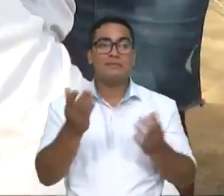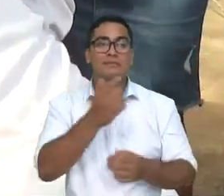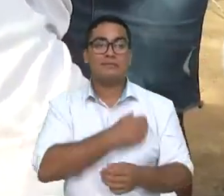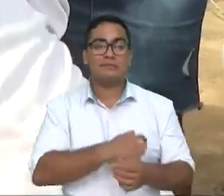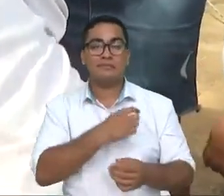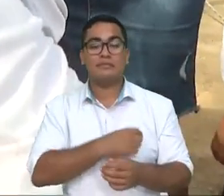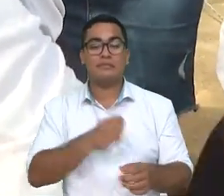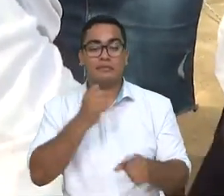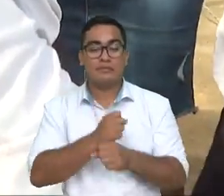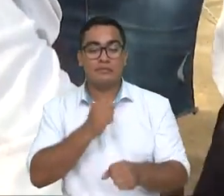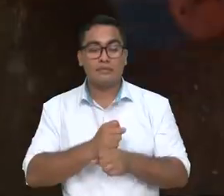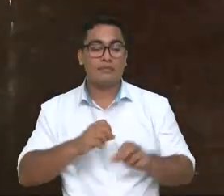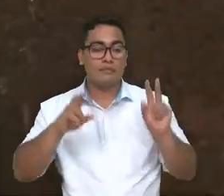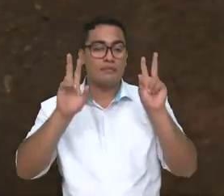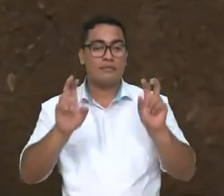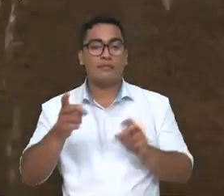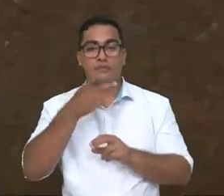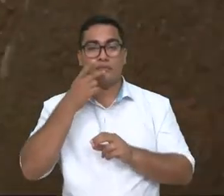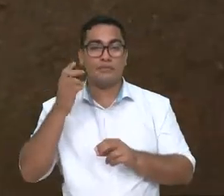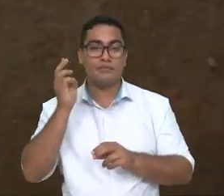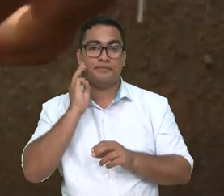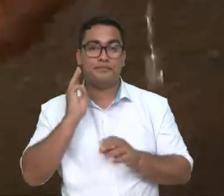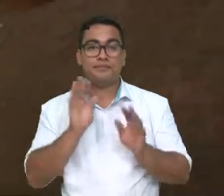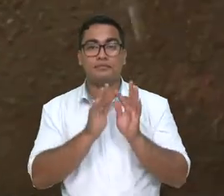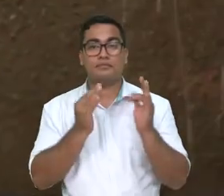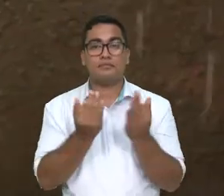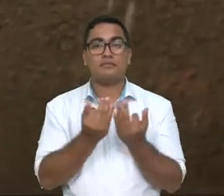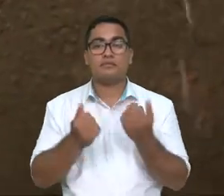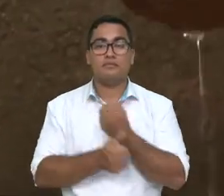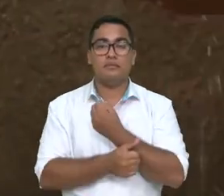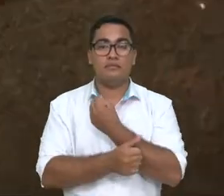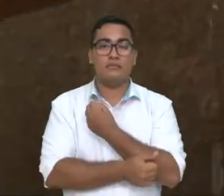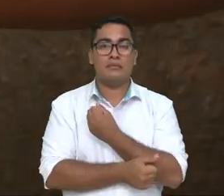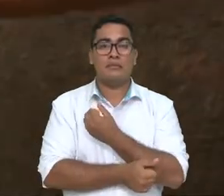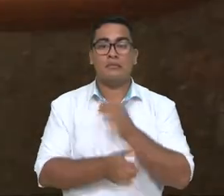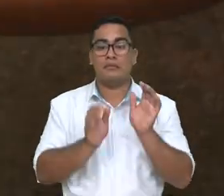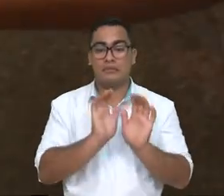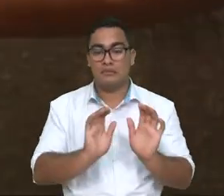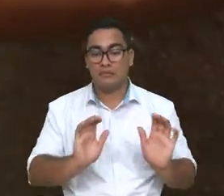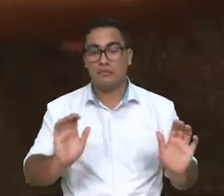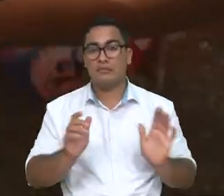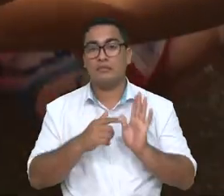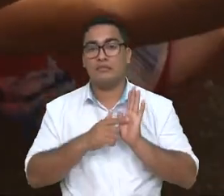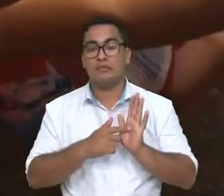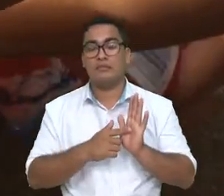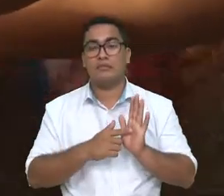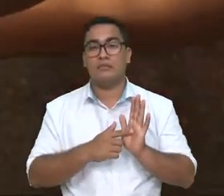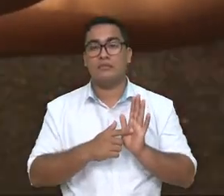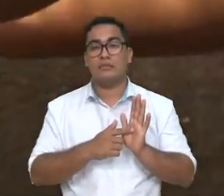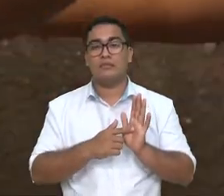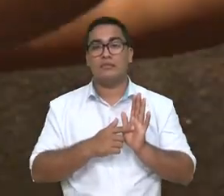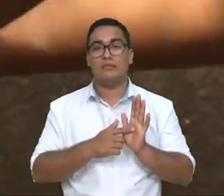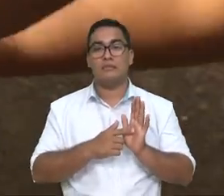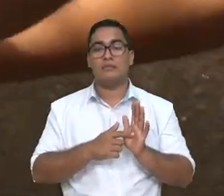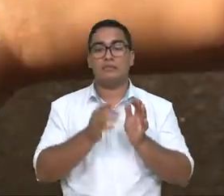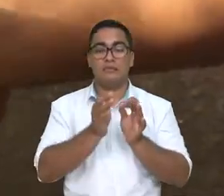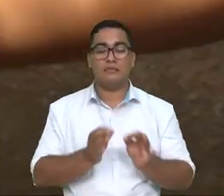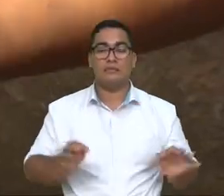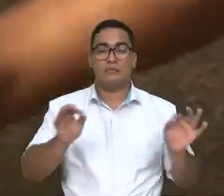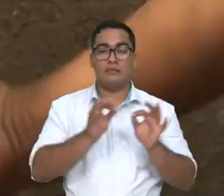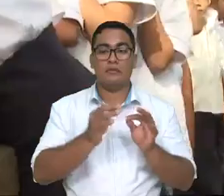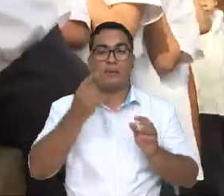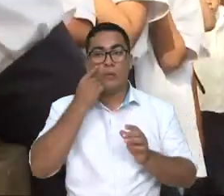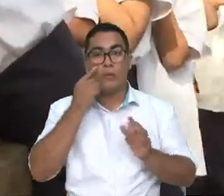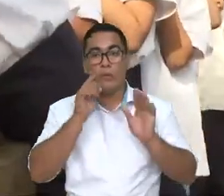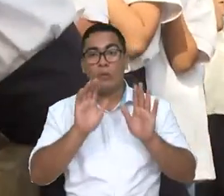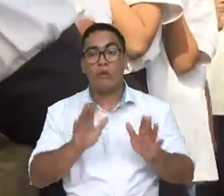a trabajar el tema con los padres y madres de familia y con los estudiantes. Hemos tenido en los niños pequeños, por ejemplo, de que se tengan todas las medidas de higiene, por